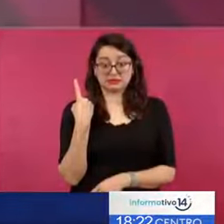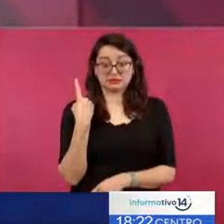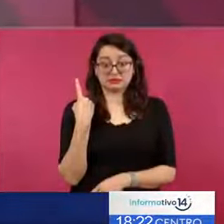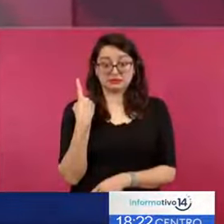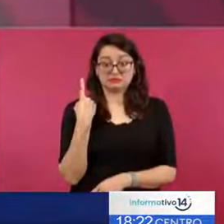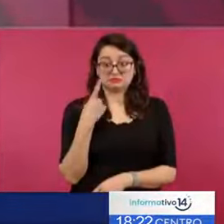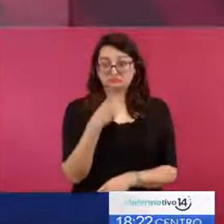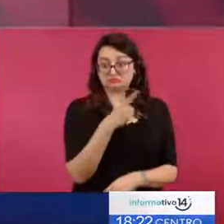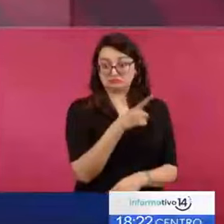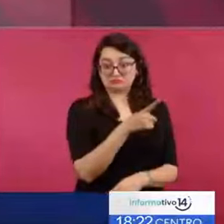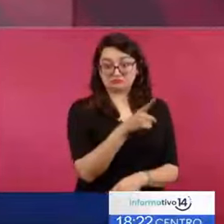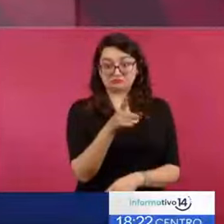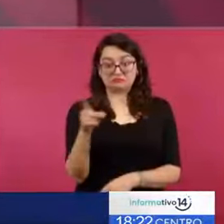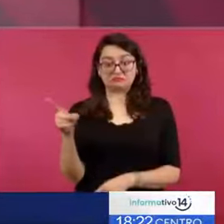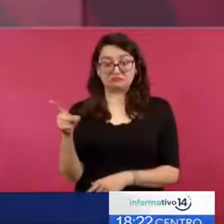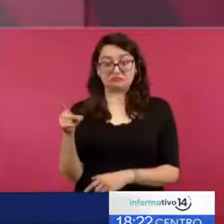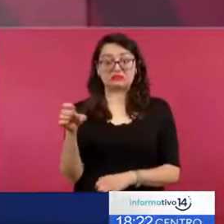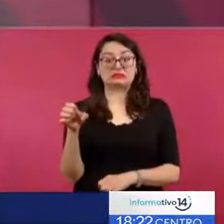los empresarios